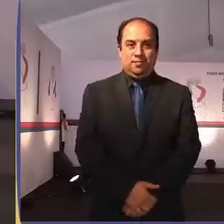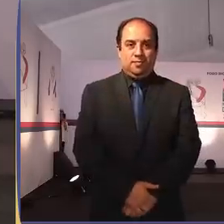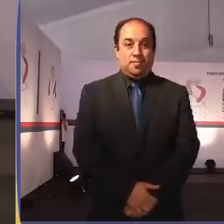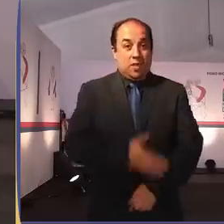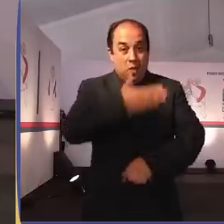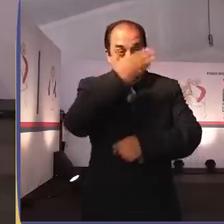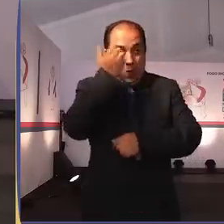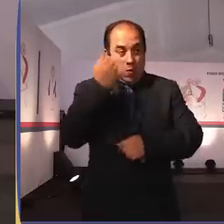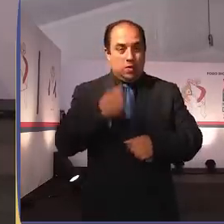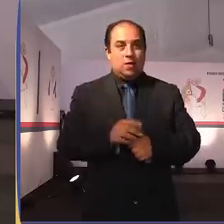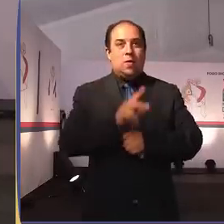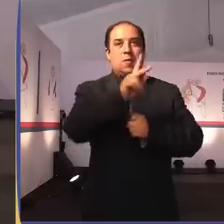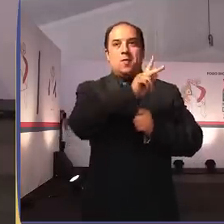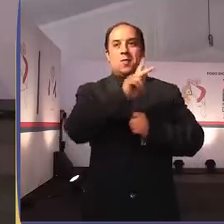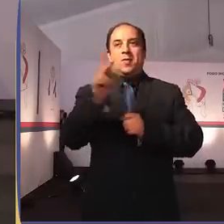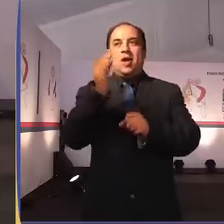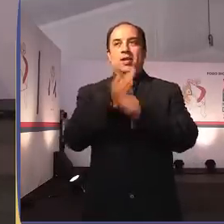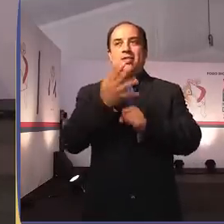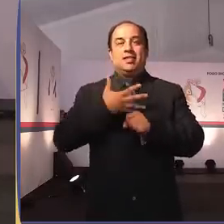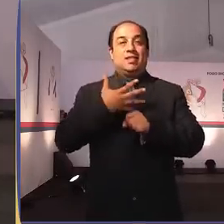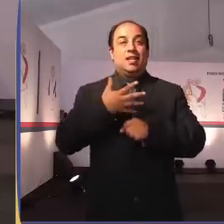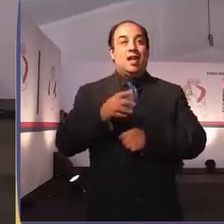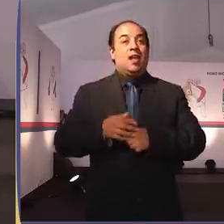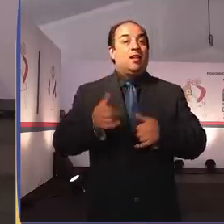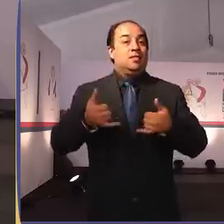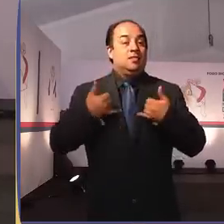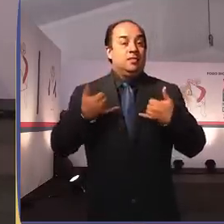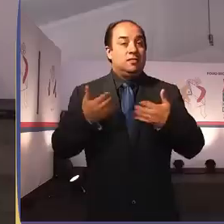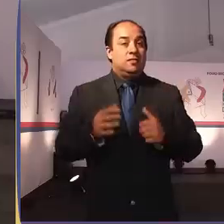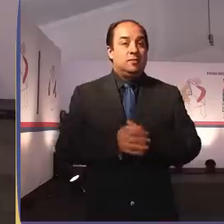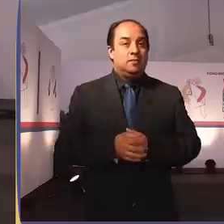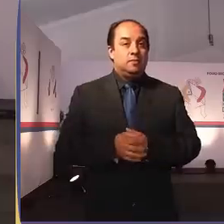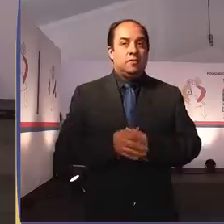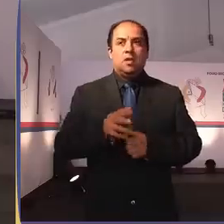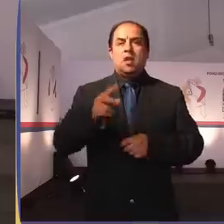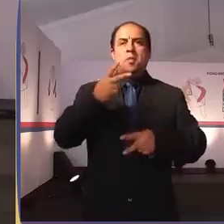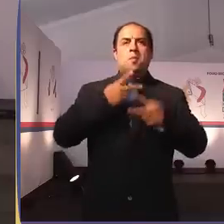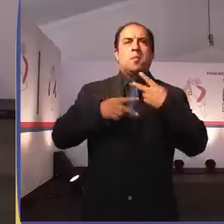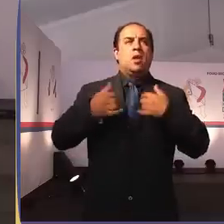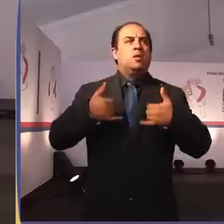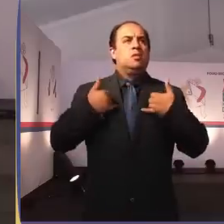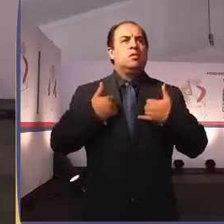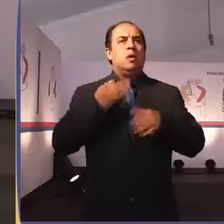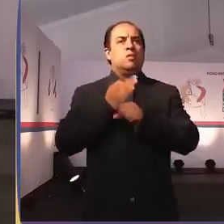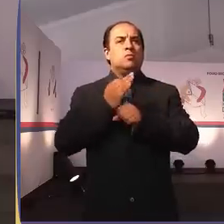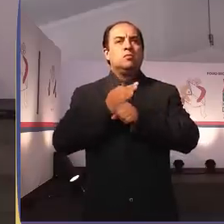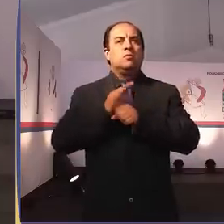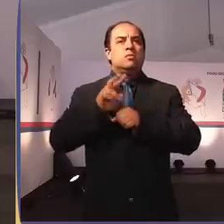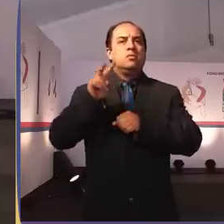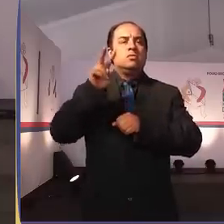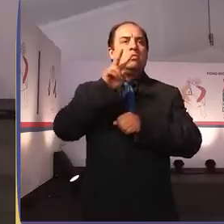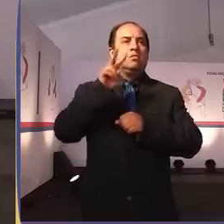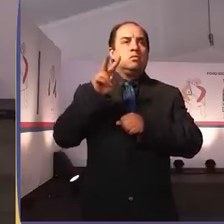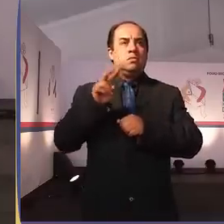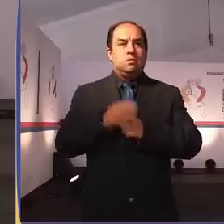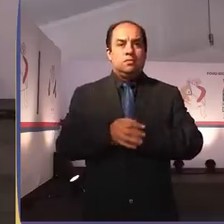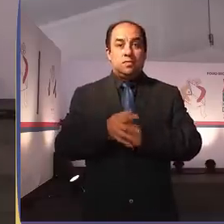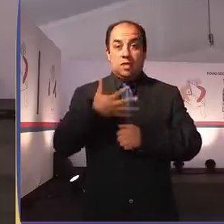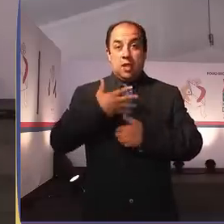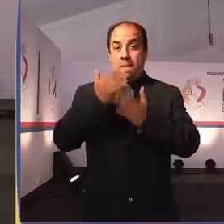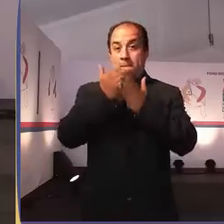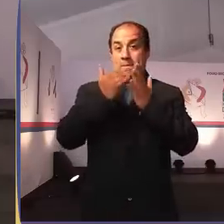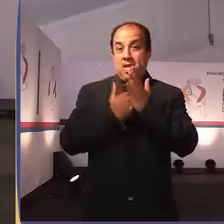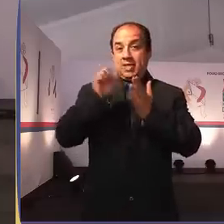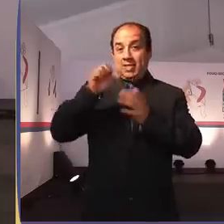No sabes qué público tenemos en la adolescencia. A ver, ¿aquí hay adolescentes, dicho sea de paso? Sí, los que tengan menos de